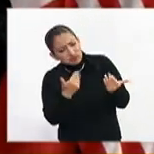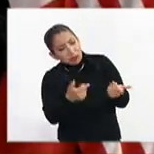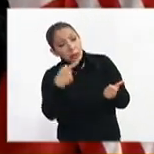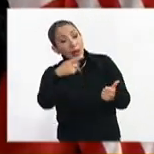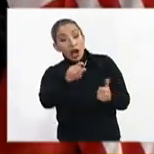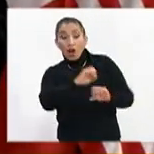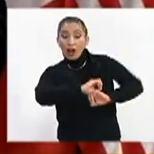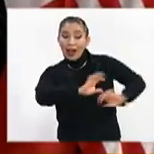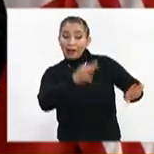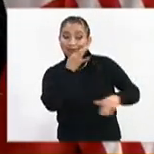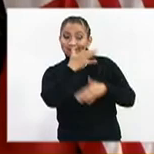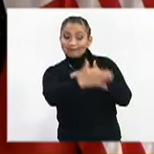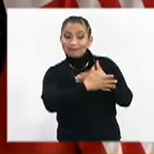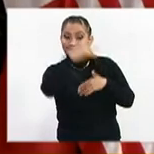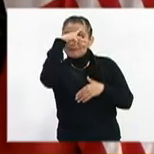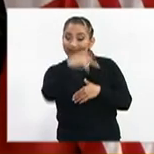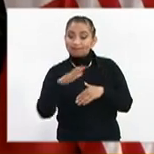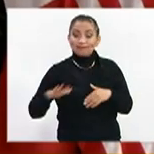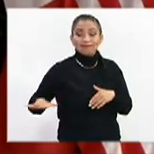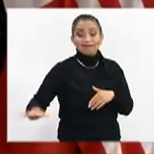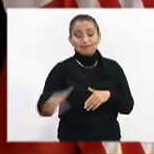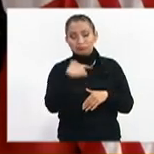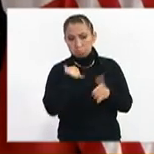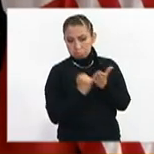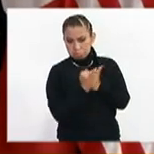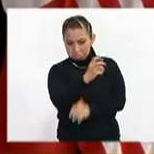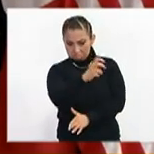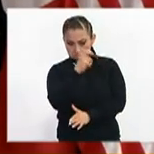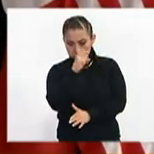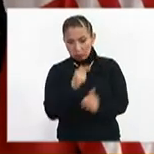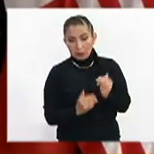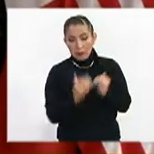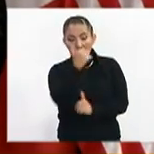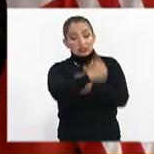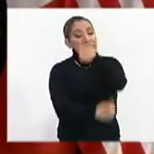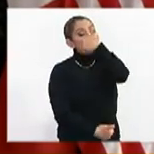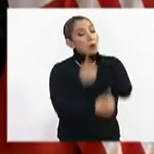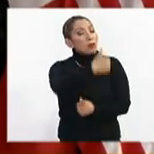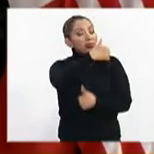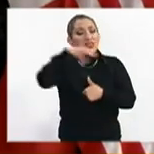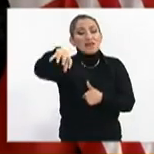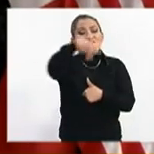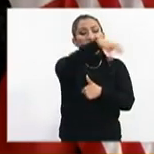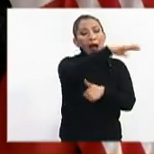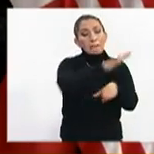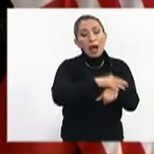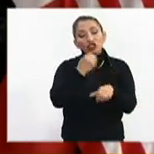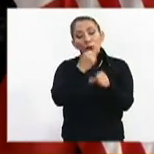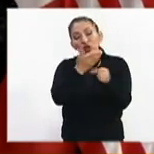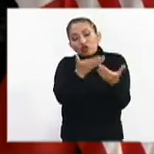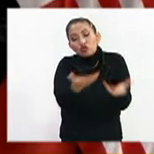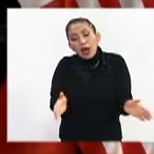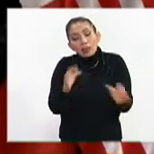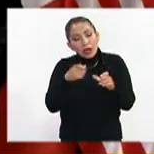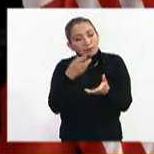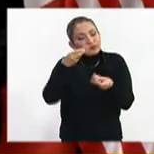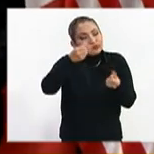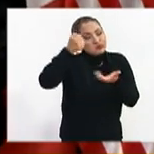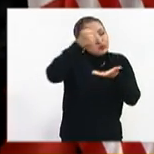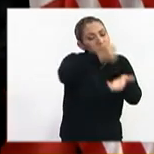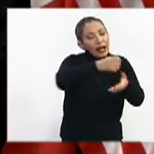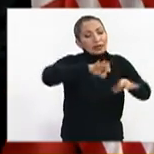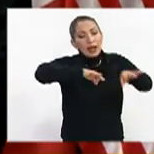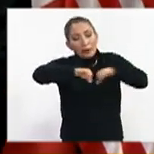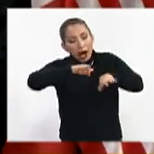ha de quedar muy claro, México, decisión firme de aumentar competitividad y crear mayores oportunidades de inversión, creación